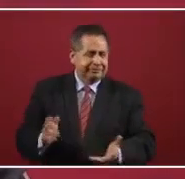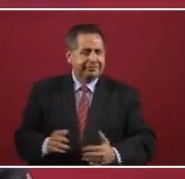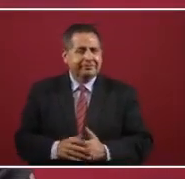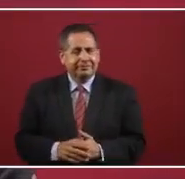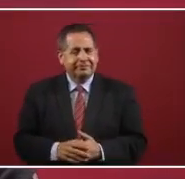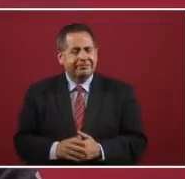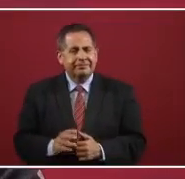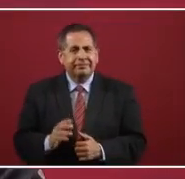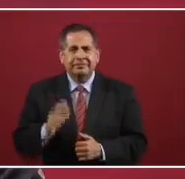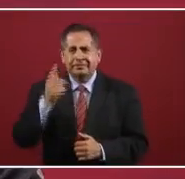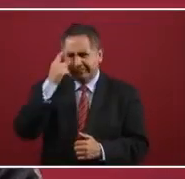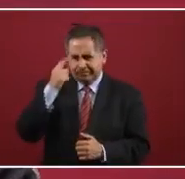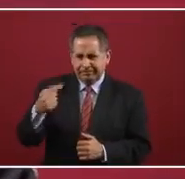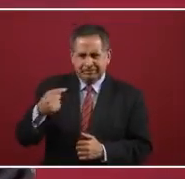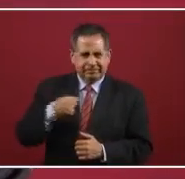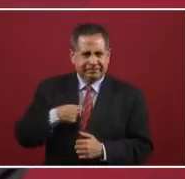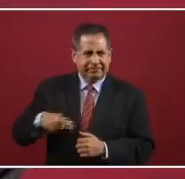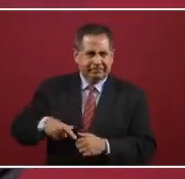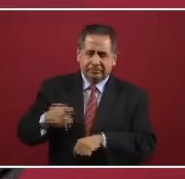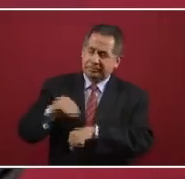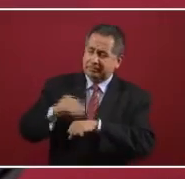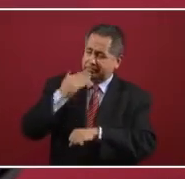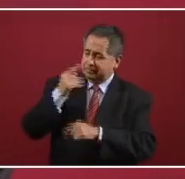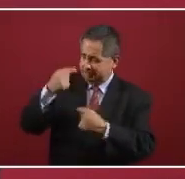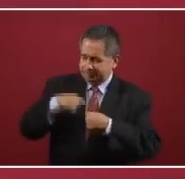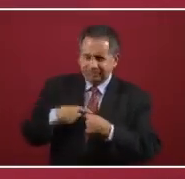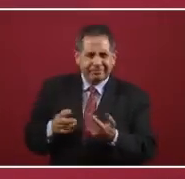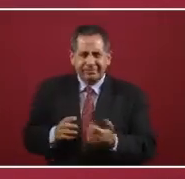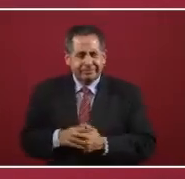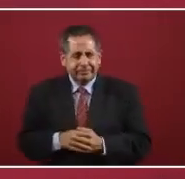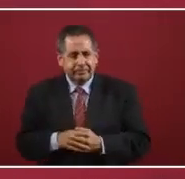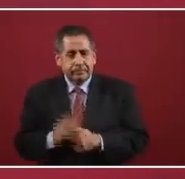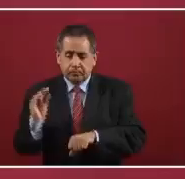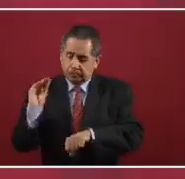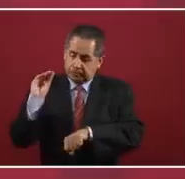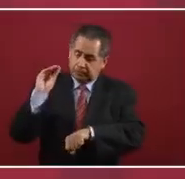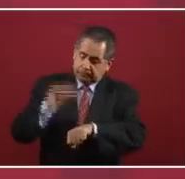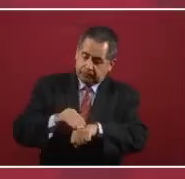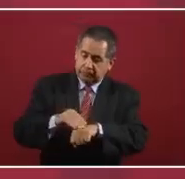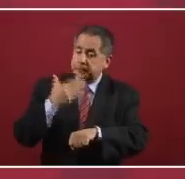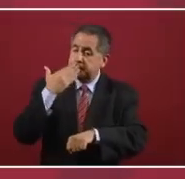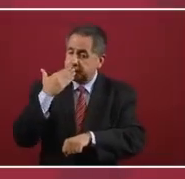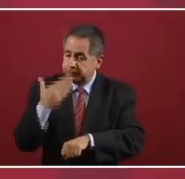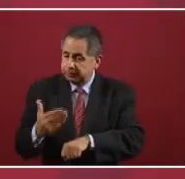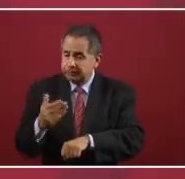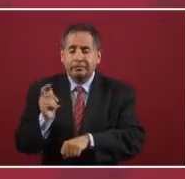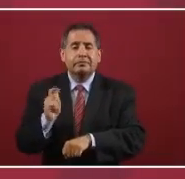no es con el gobierno, sino aportarnos bien